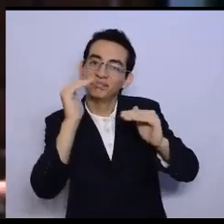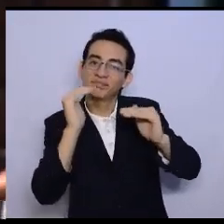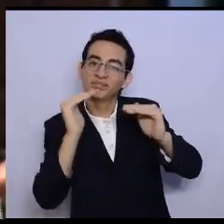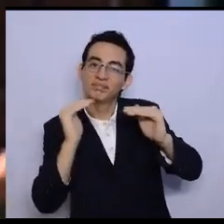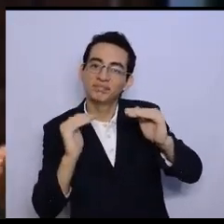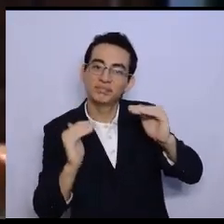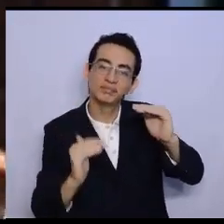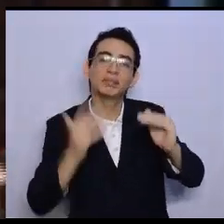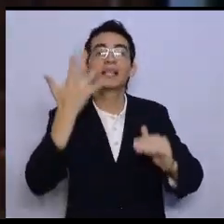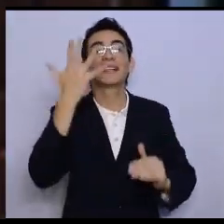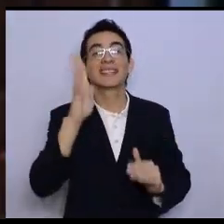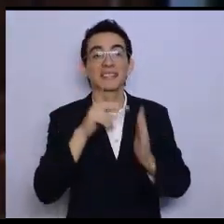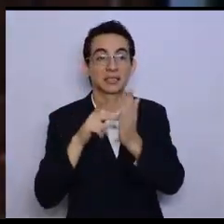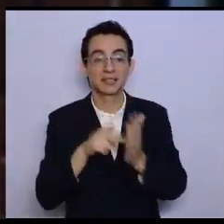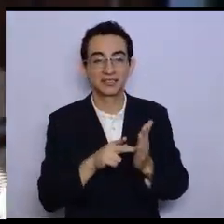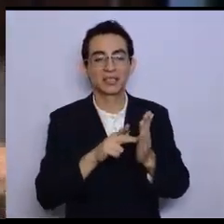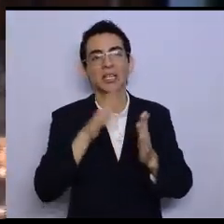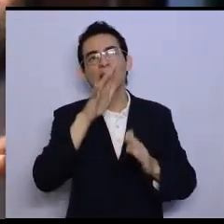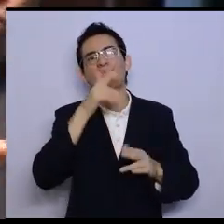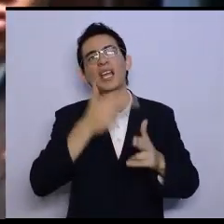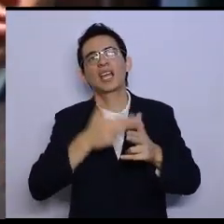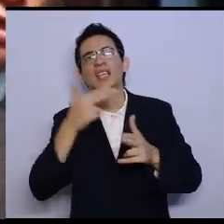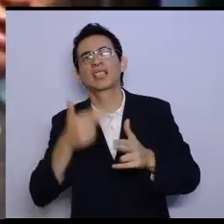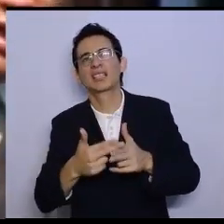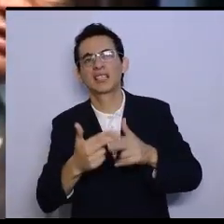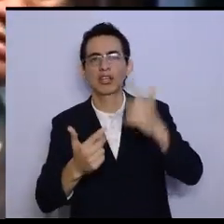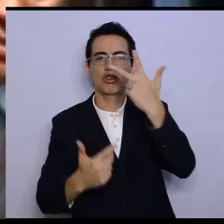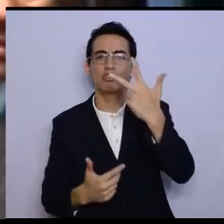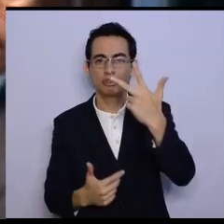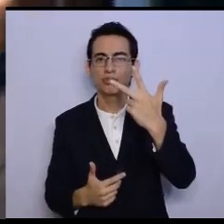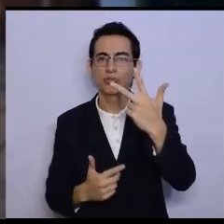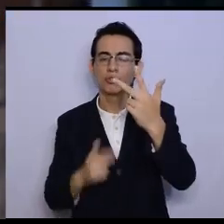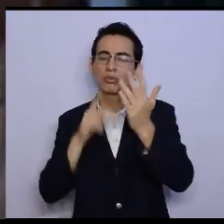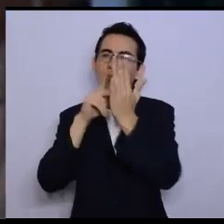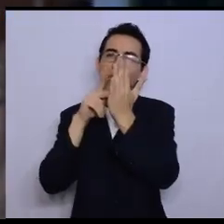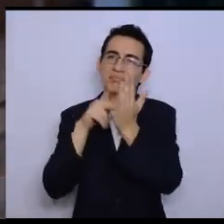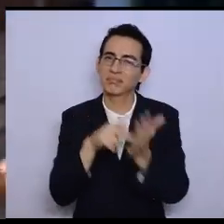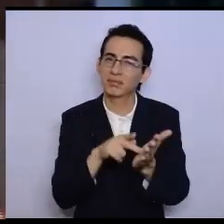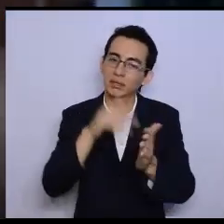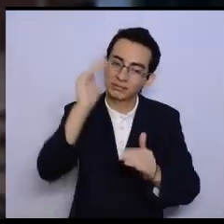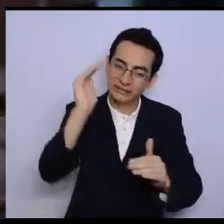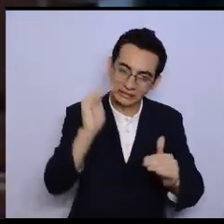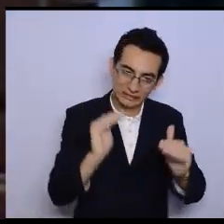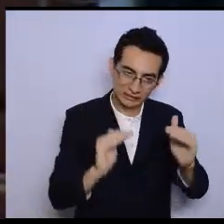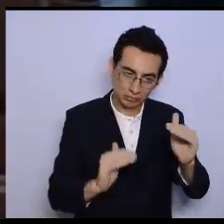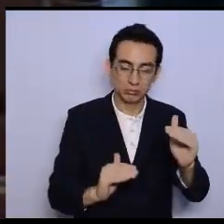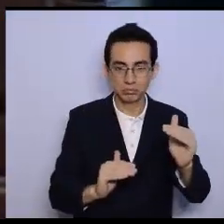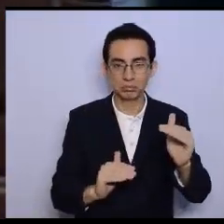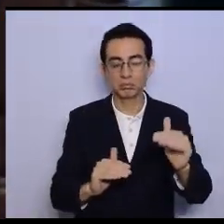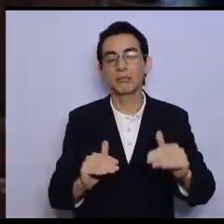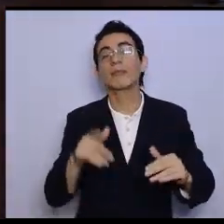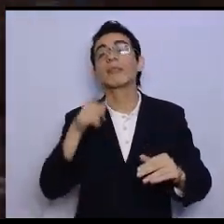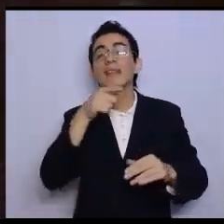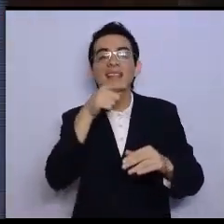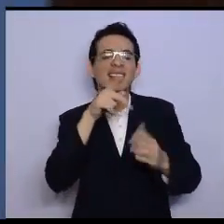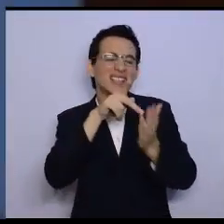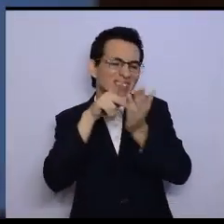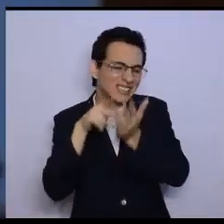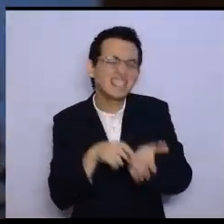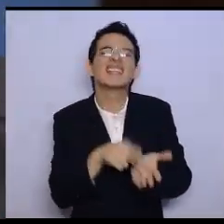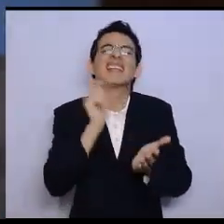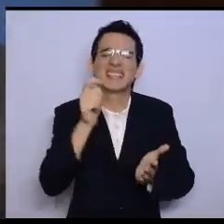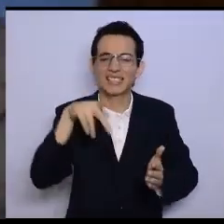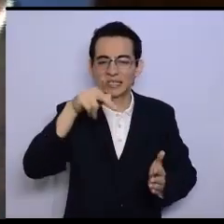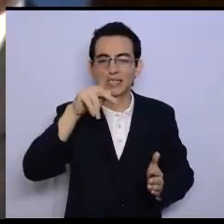quilates hasta llegar a 8 quilates. Ahora, el quilataje es lo